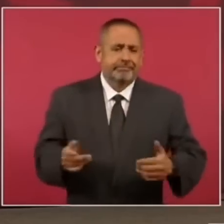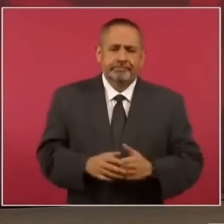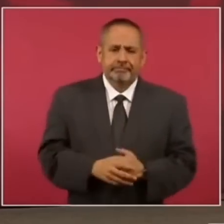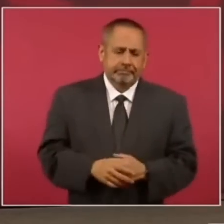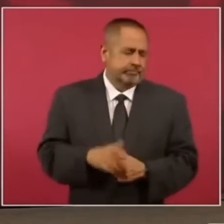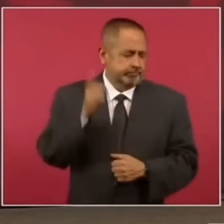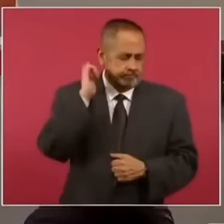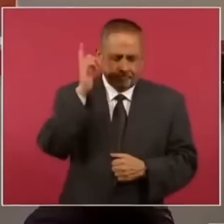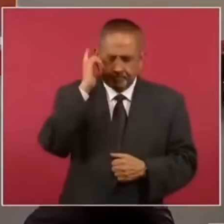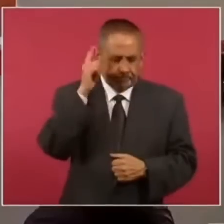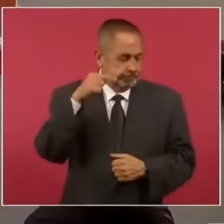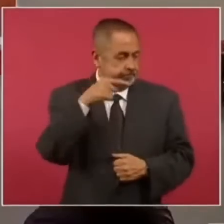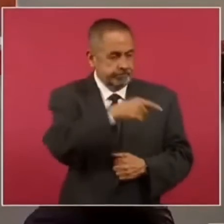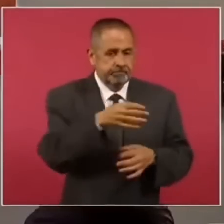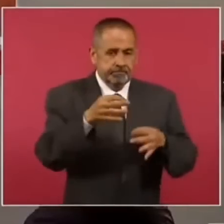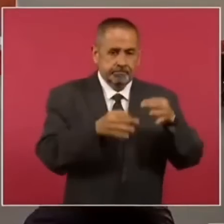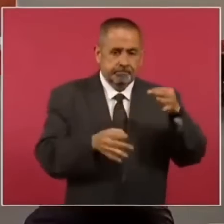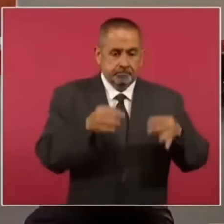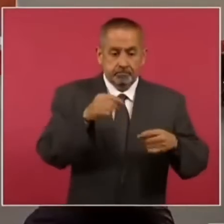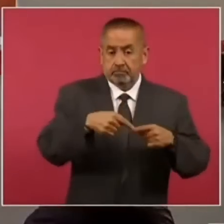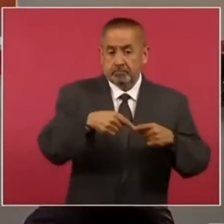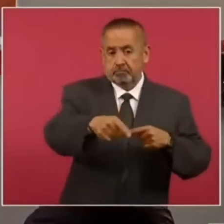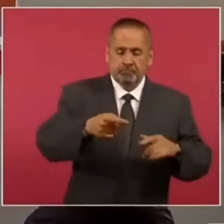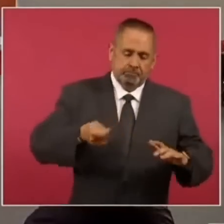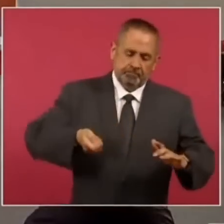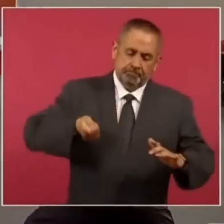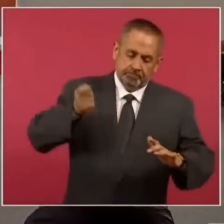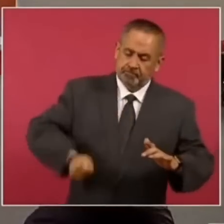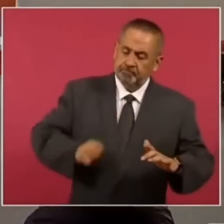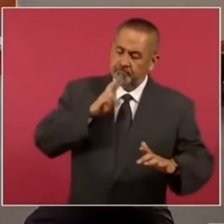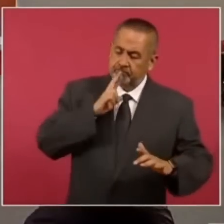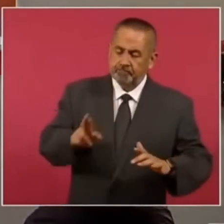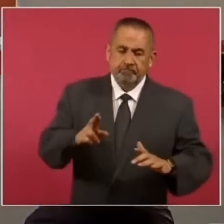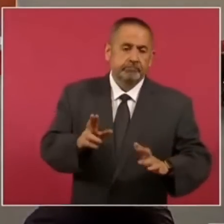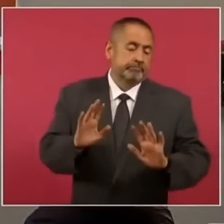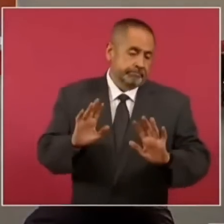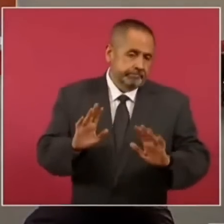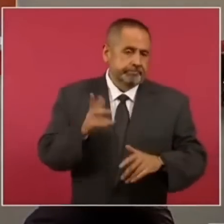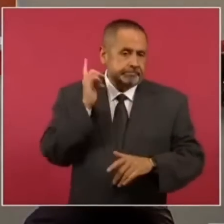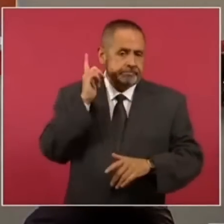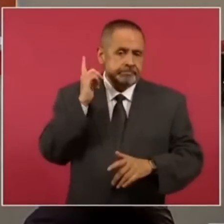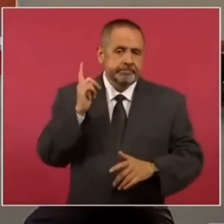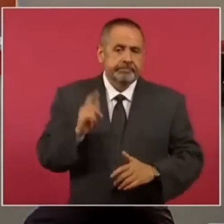Ojalá y los ministros, porque van a resolver sobre eso,